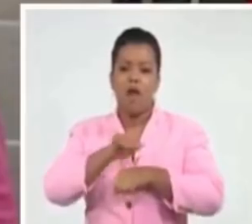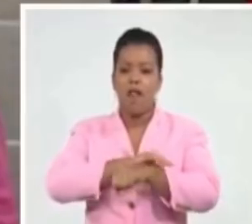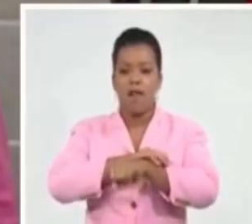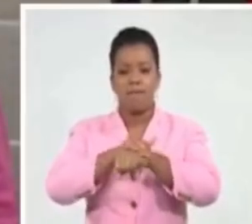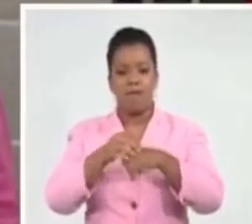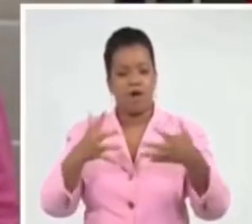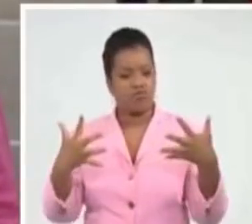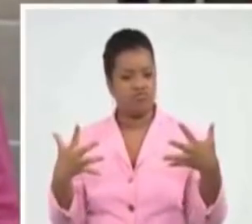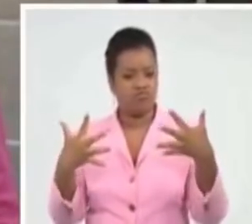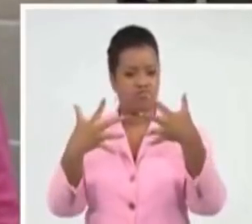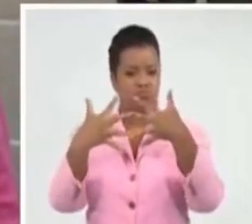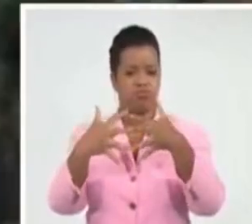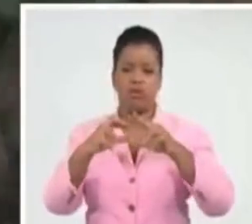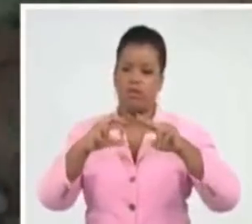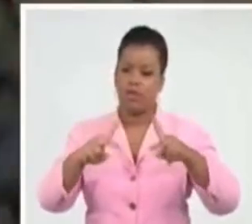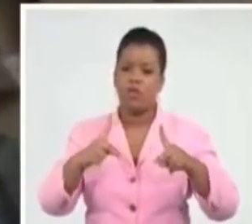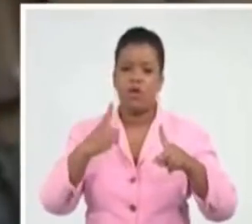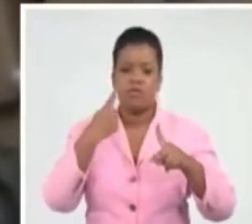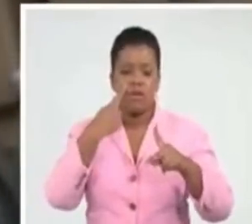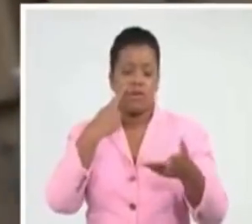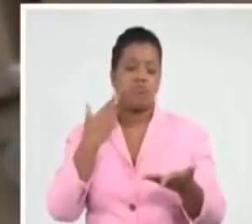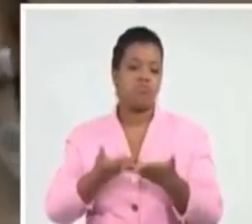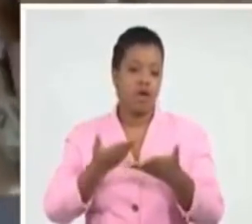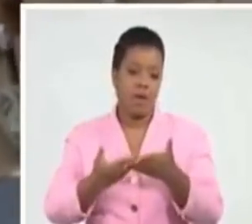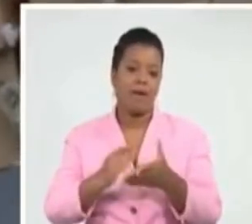más nos han demostrado.